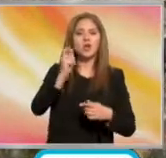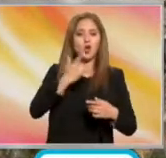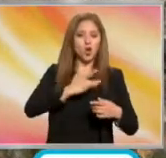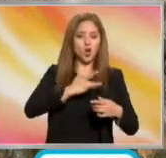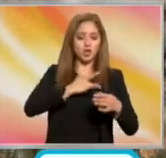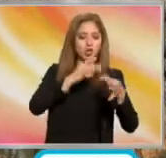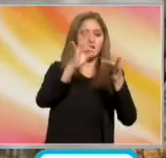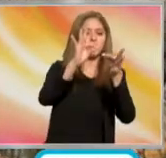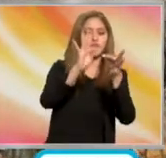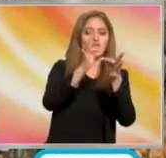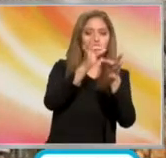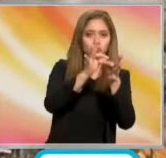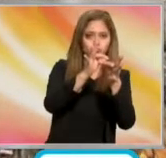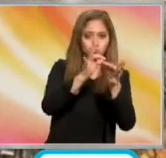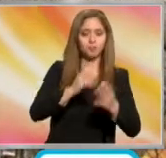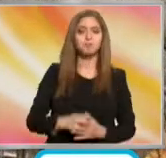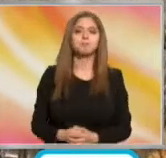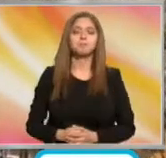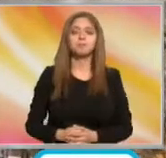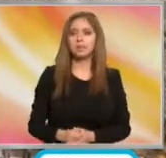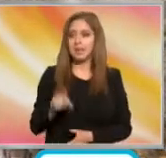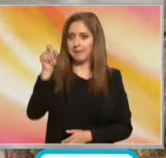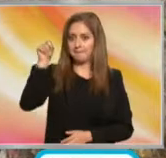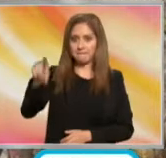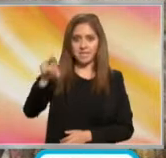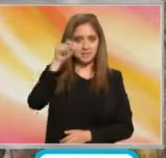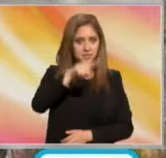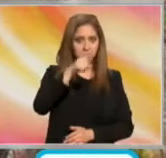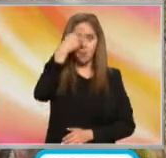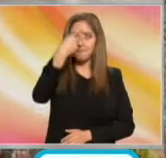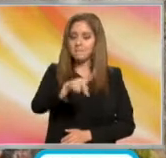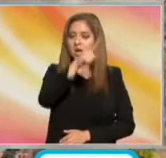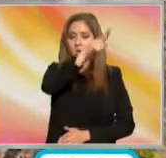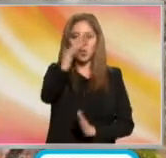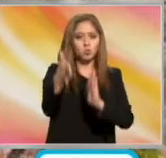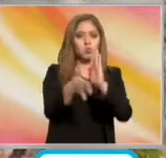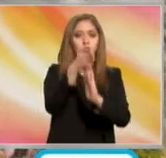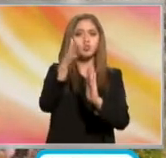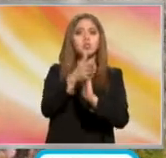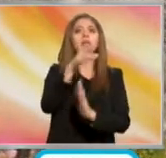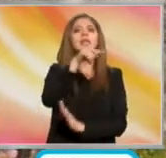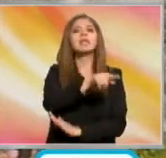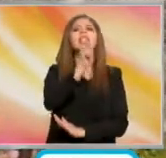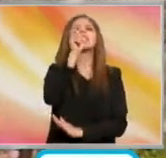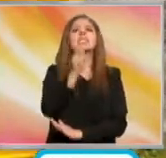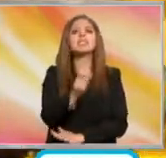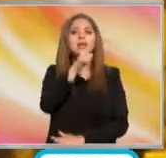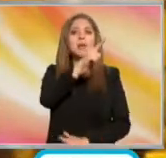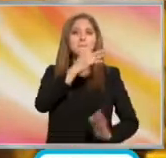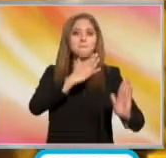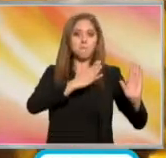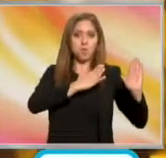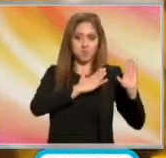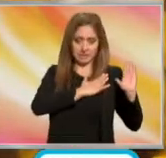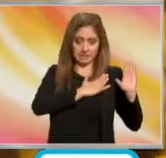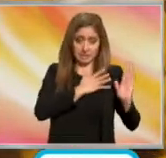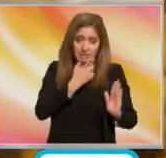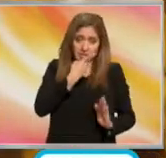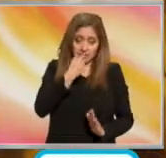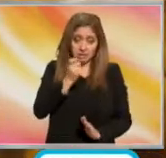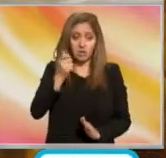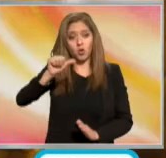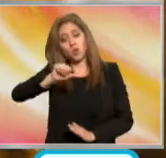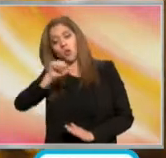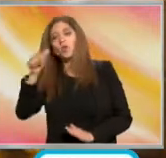imágenes y tal. Bueno, es lo mismo, pero en construcción. Ya. Fue una promesa. Resulta Ah, qué que bonito. un